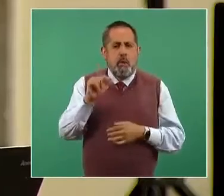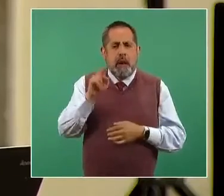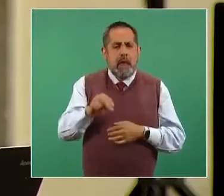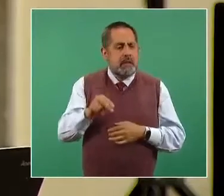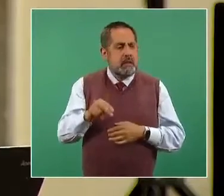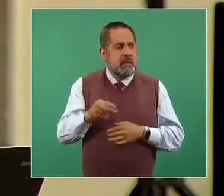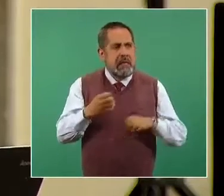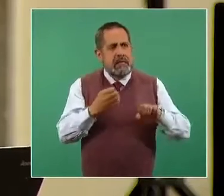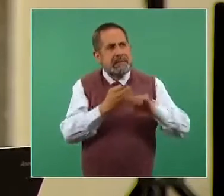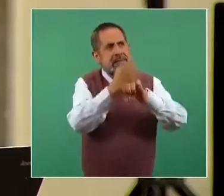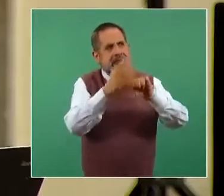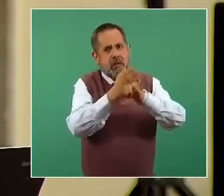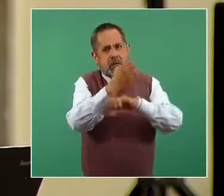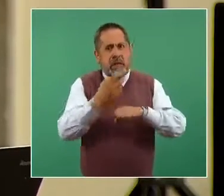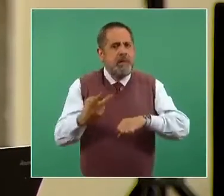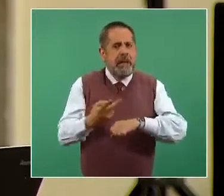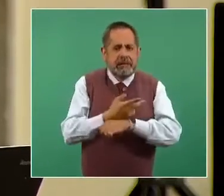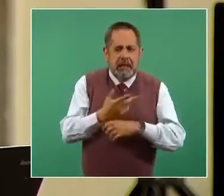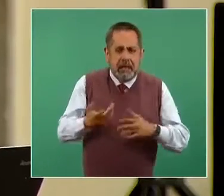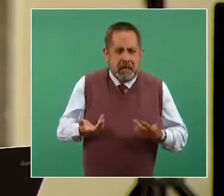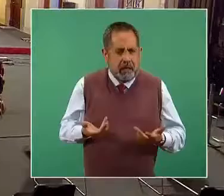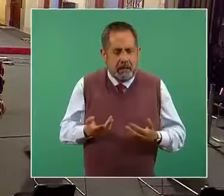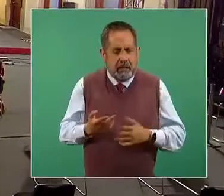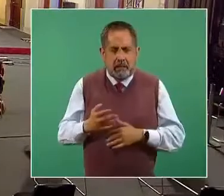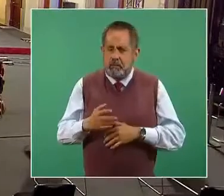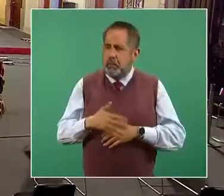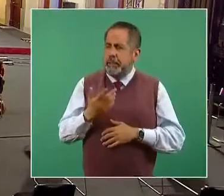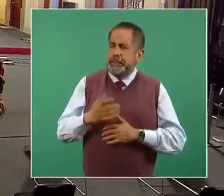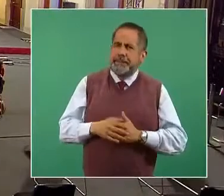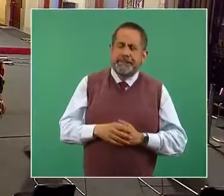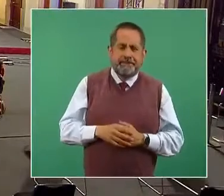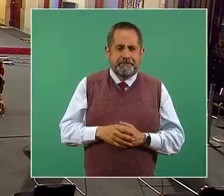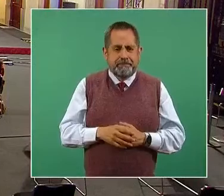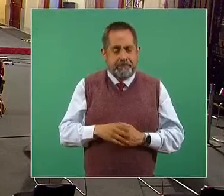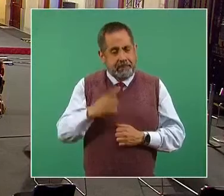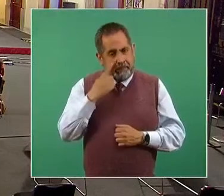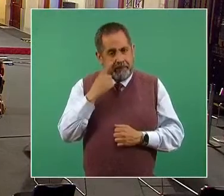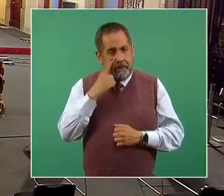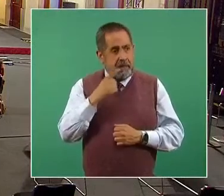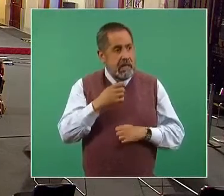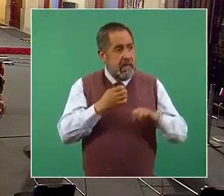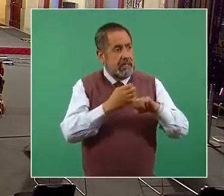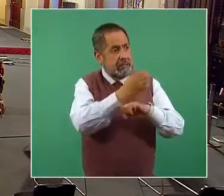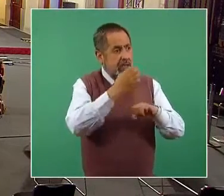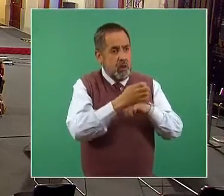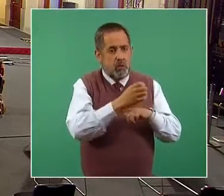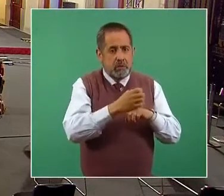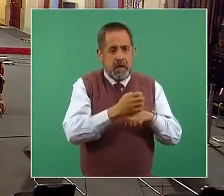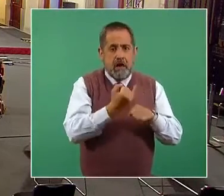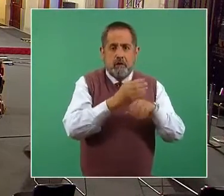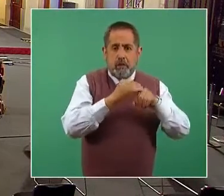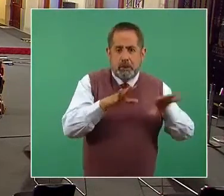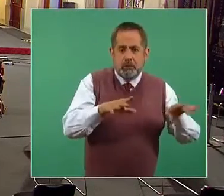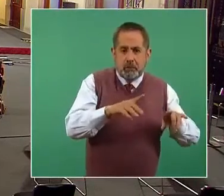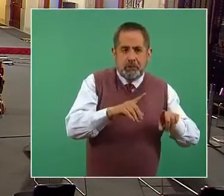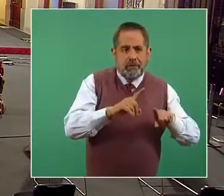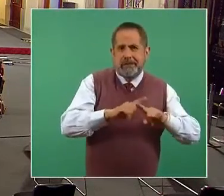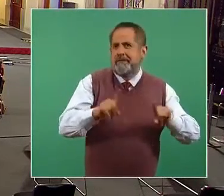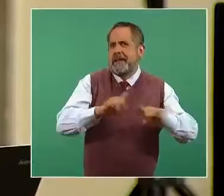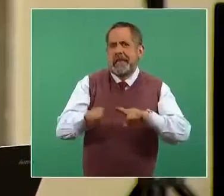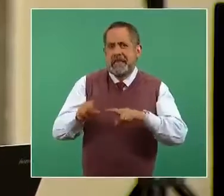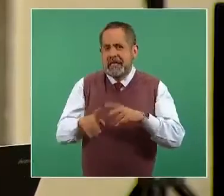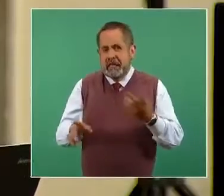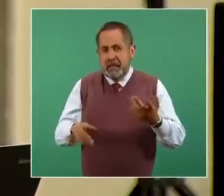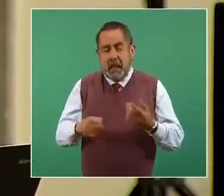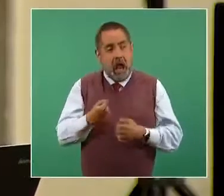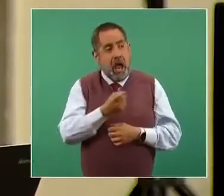estados, porque es un poco, digamos que la información en los estados no fluye igual que en la Ciudad de México, y entonces para muchos